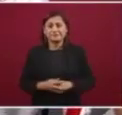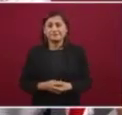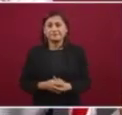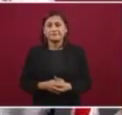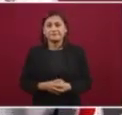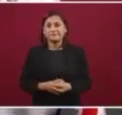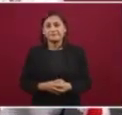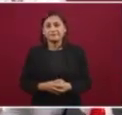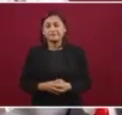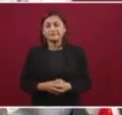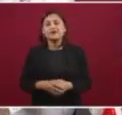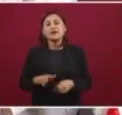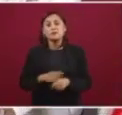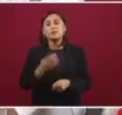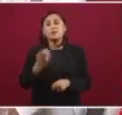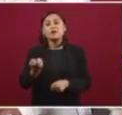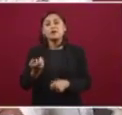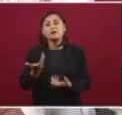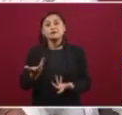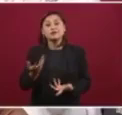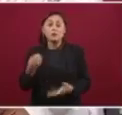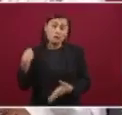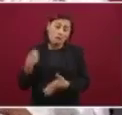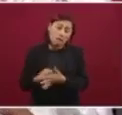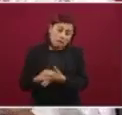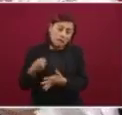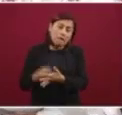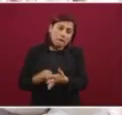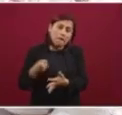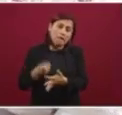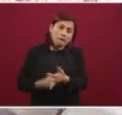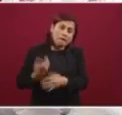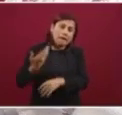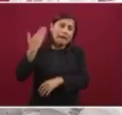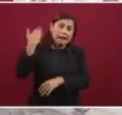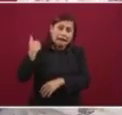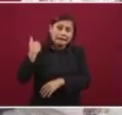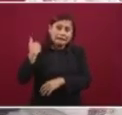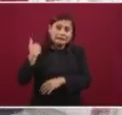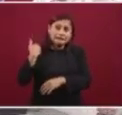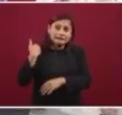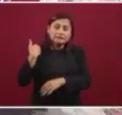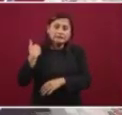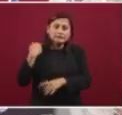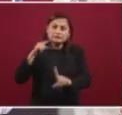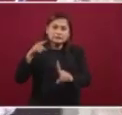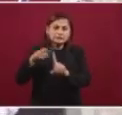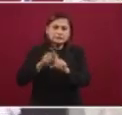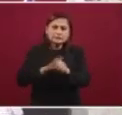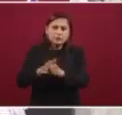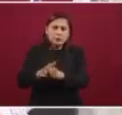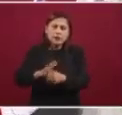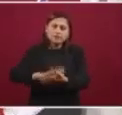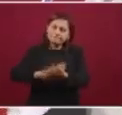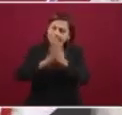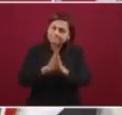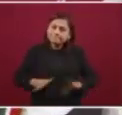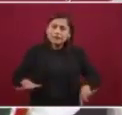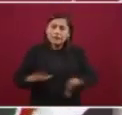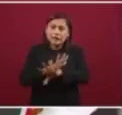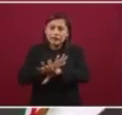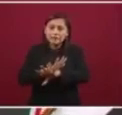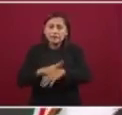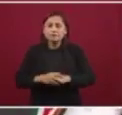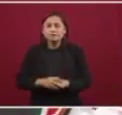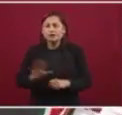Por eso luchamos toda la vida, para que se diera un cambio. ¿Y lo otro qué es?